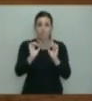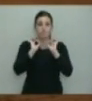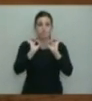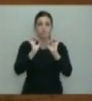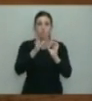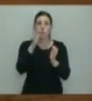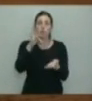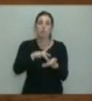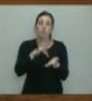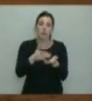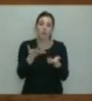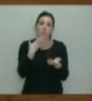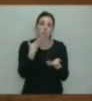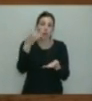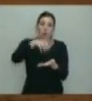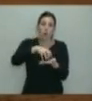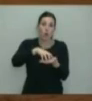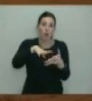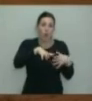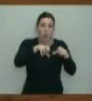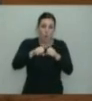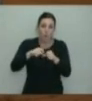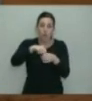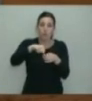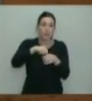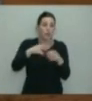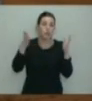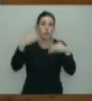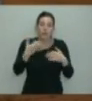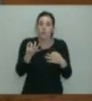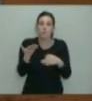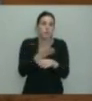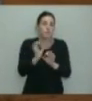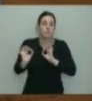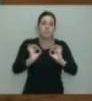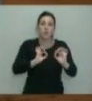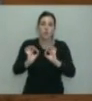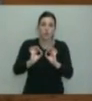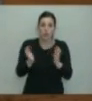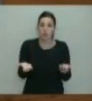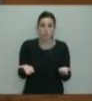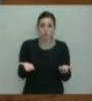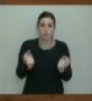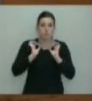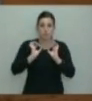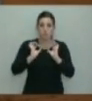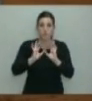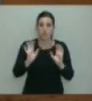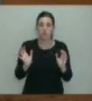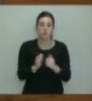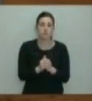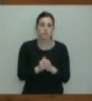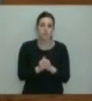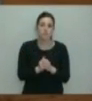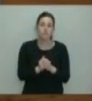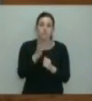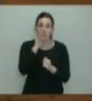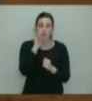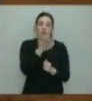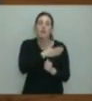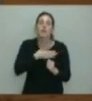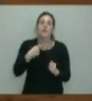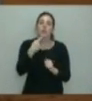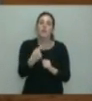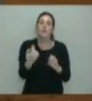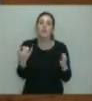recurso que es escaso, o planificamos, o si no, lo que hacemos directamente es cargarnos el servicio público. Quiero decir